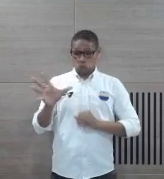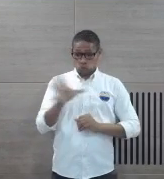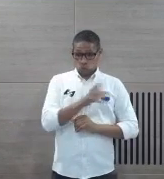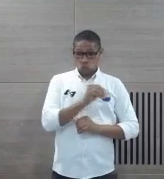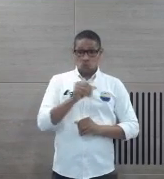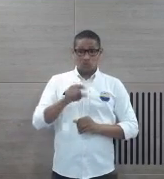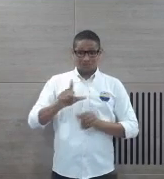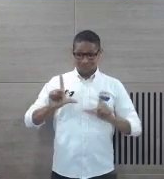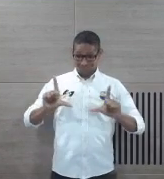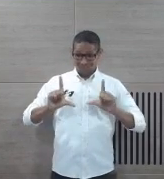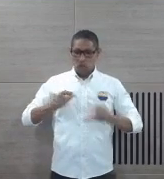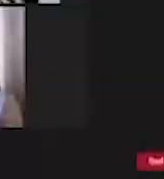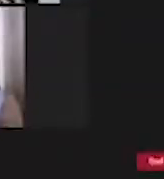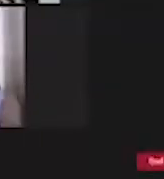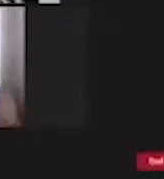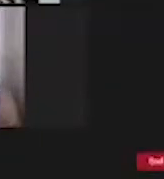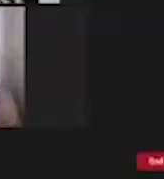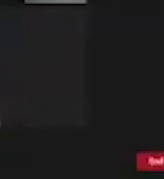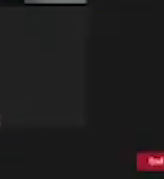sus micrófonos.